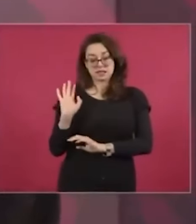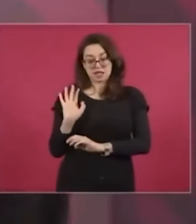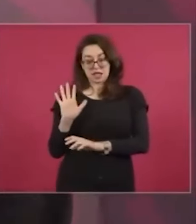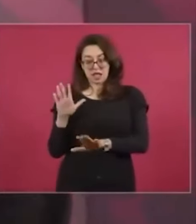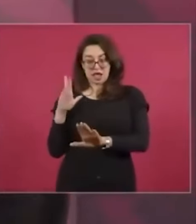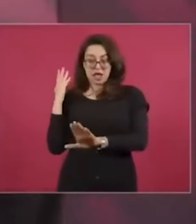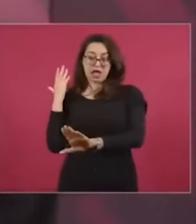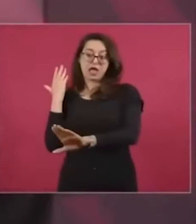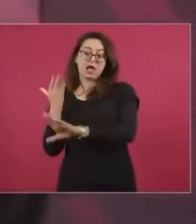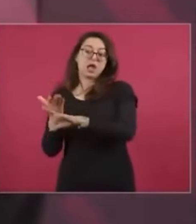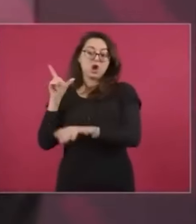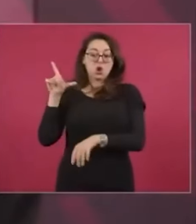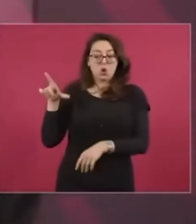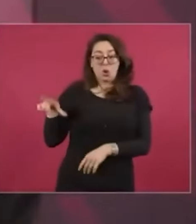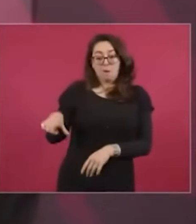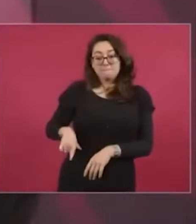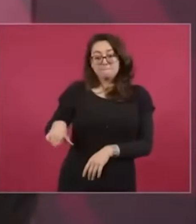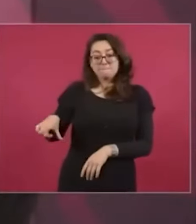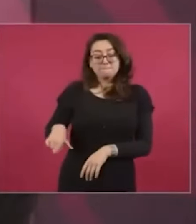ataques o